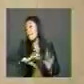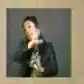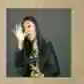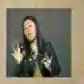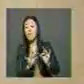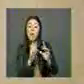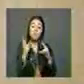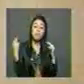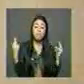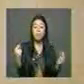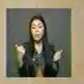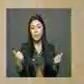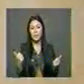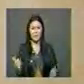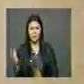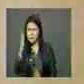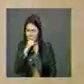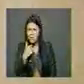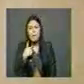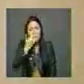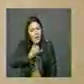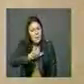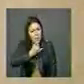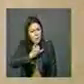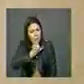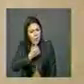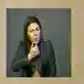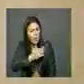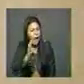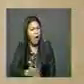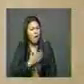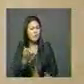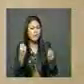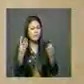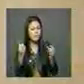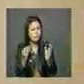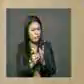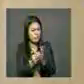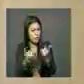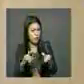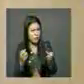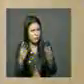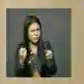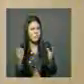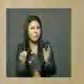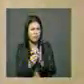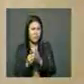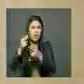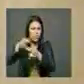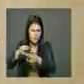del mundo, la norteamericana, se ha equivocado de manera garrafal muchas veces, como en la era Lochner o en el caso Gobairis, por poner solamente dos